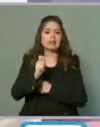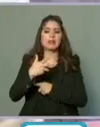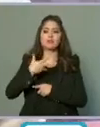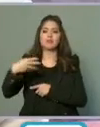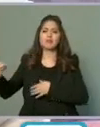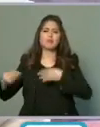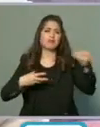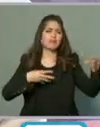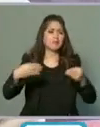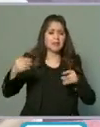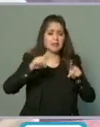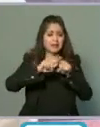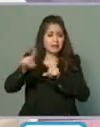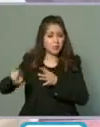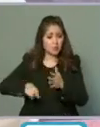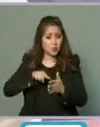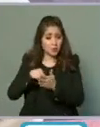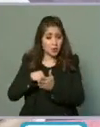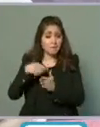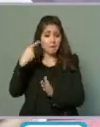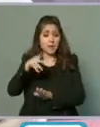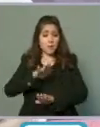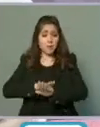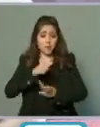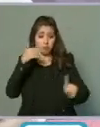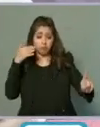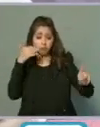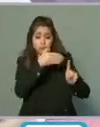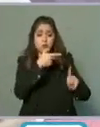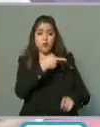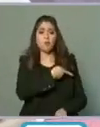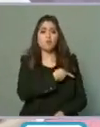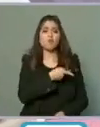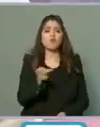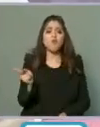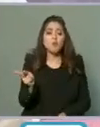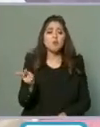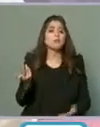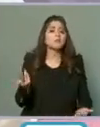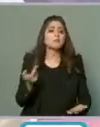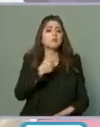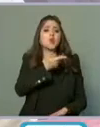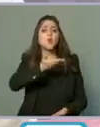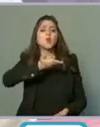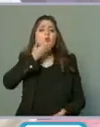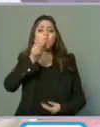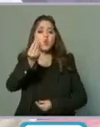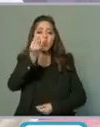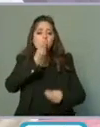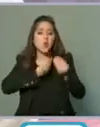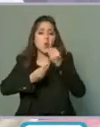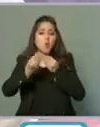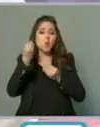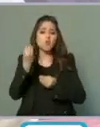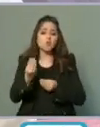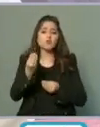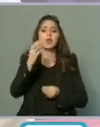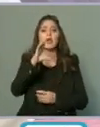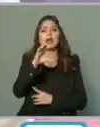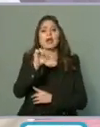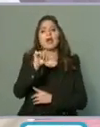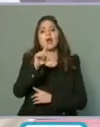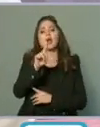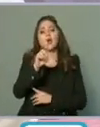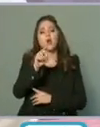¿no? Sí. Especialmente a la gente pobre, que tiende mucho a alimentarse con cuestiones pues, de calorías excesivas y que